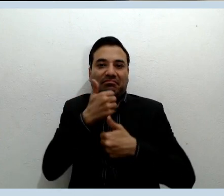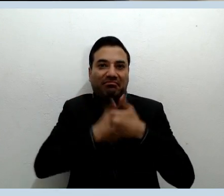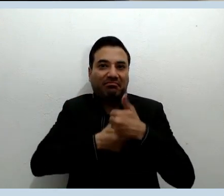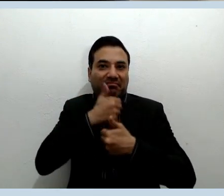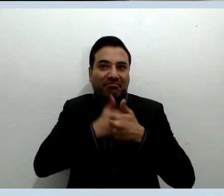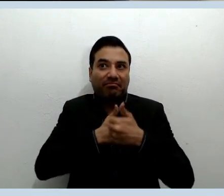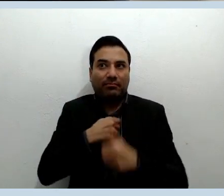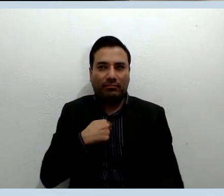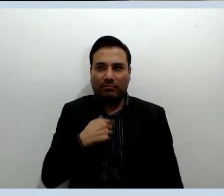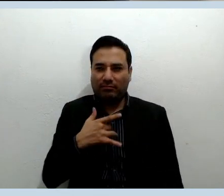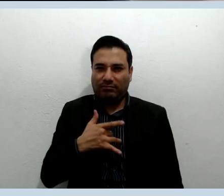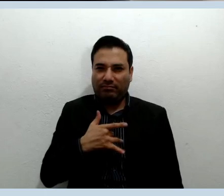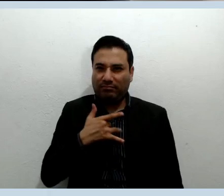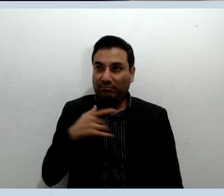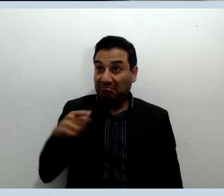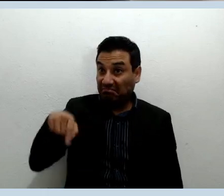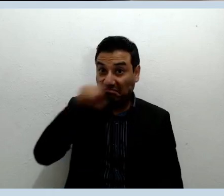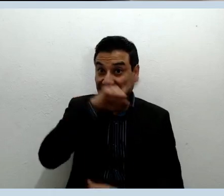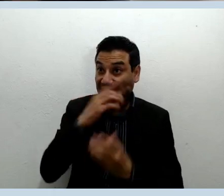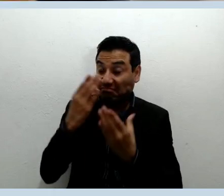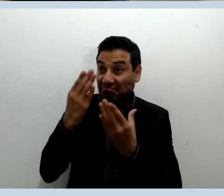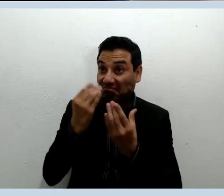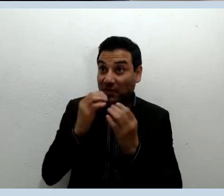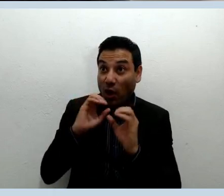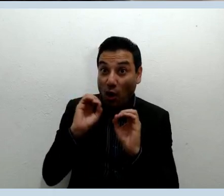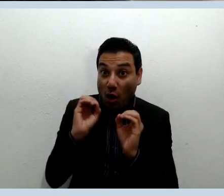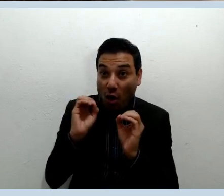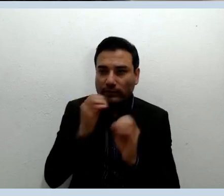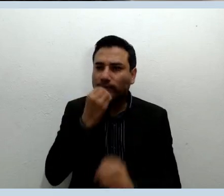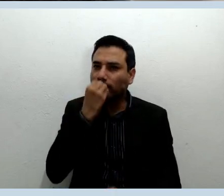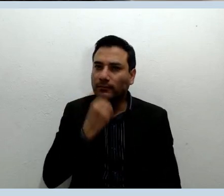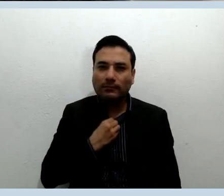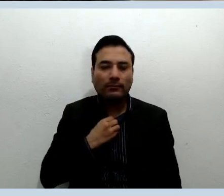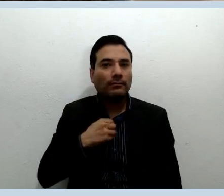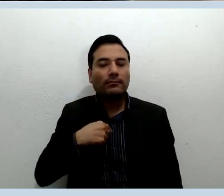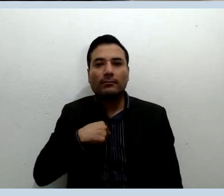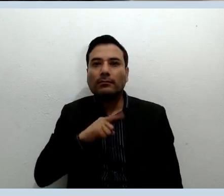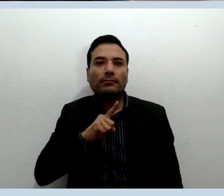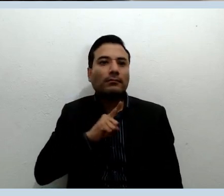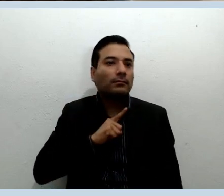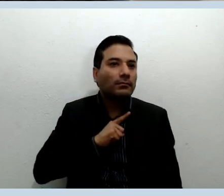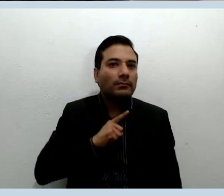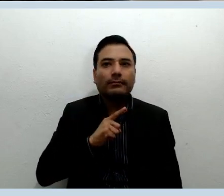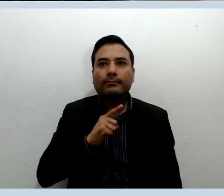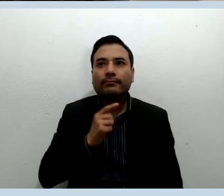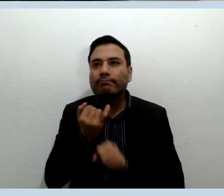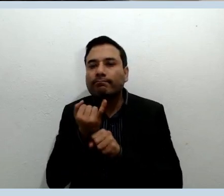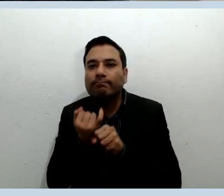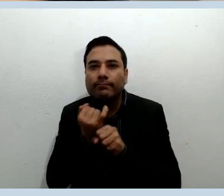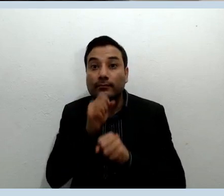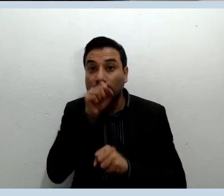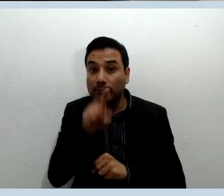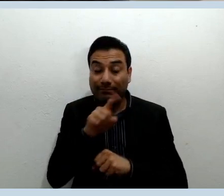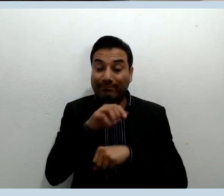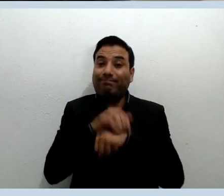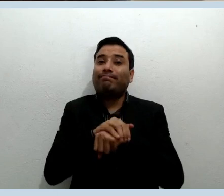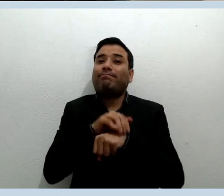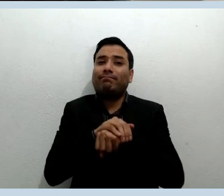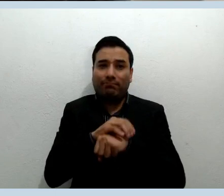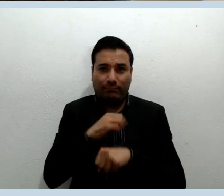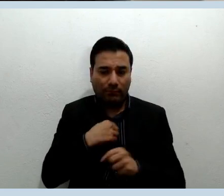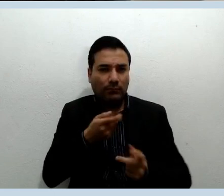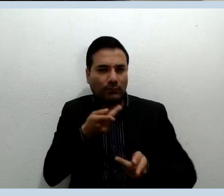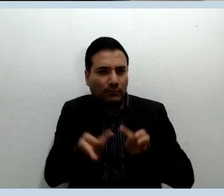entonces yo me puse a buscarlas o me puse a compartir mis preguntas con mis amigues Y eso lo saben perfectamente mis amigues Porque